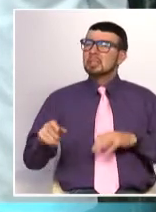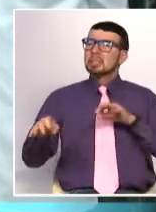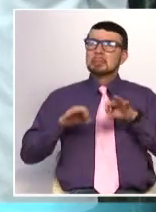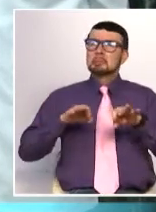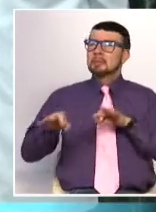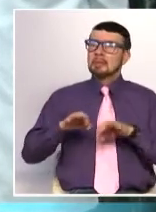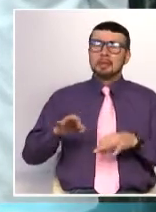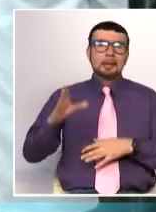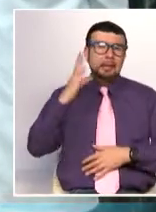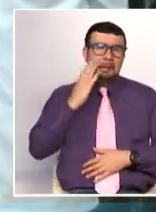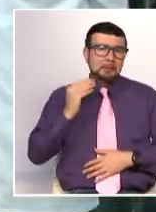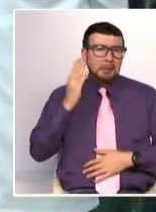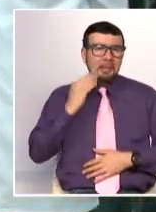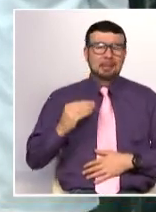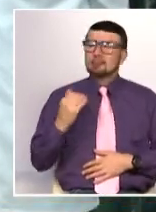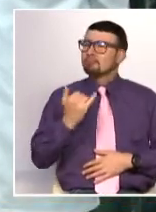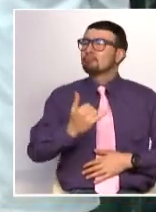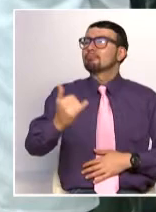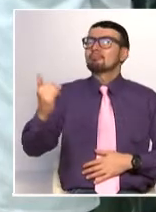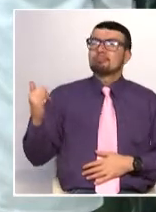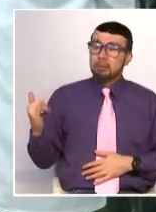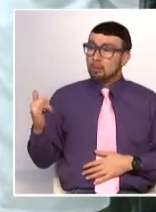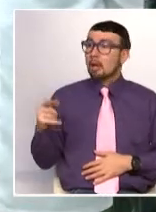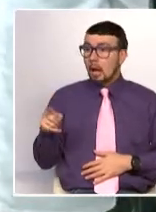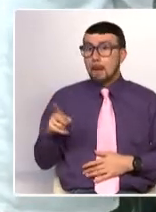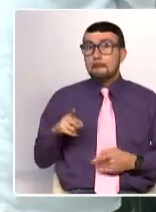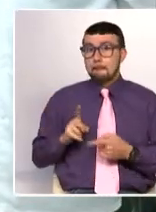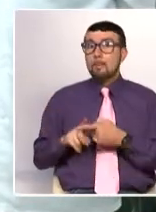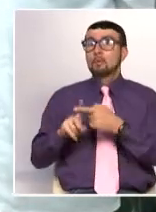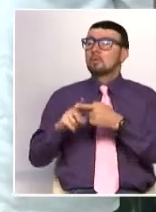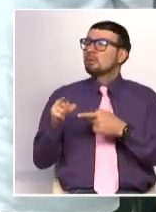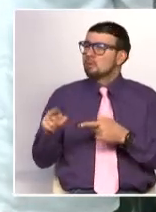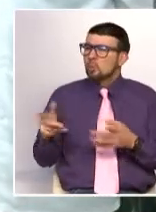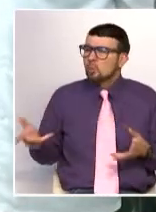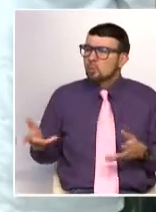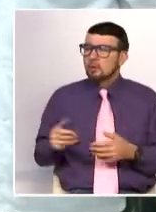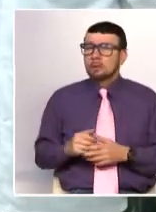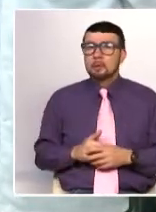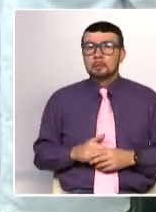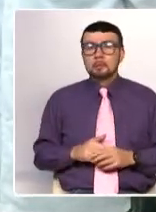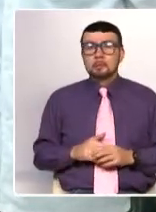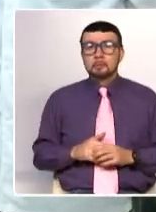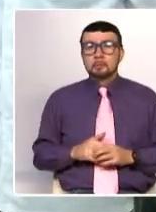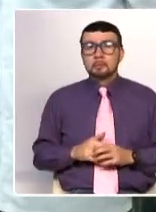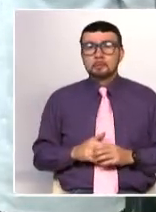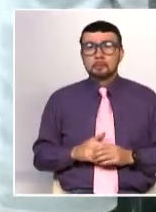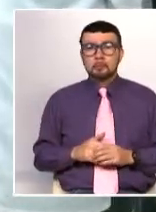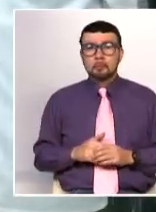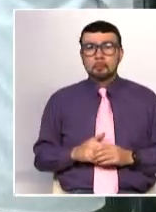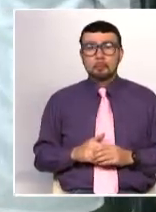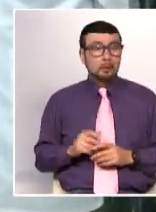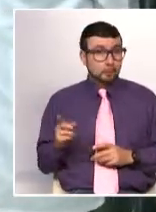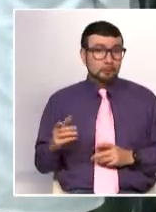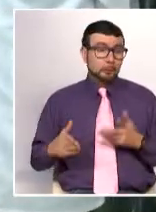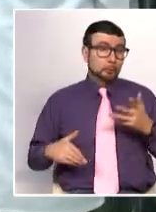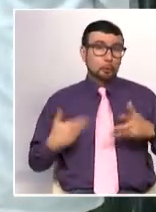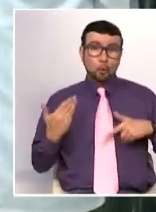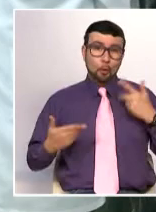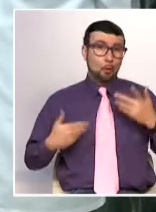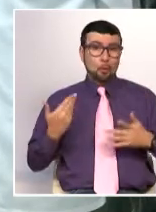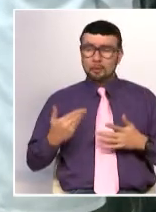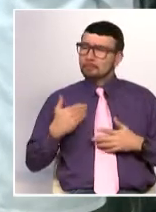tantos pacientes que vemos con resultados positivos doctora adriana maya bueno es muy satisfactorio poder